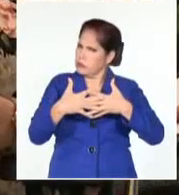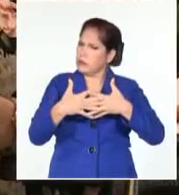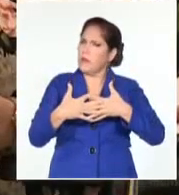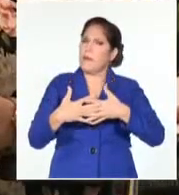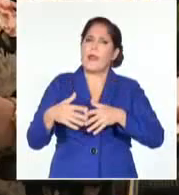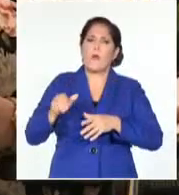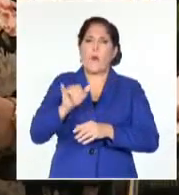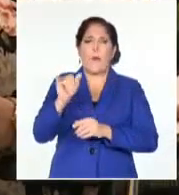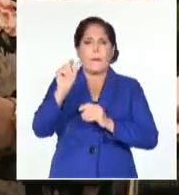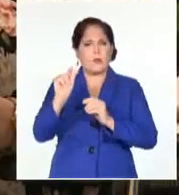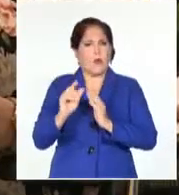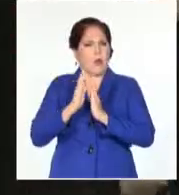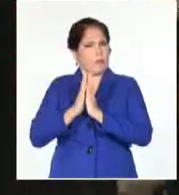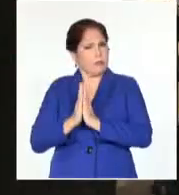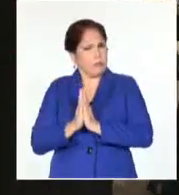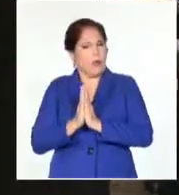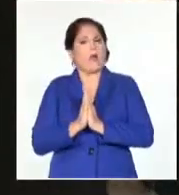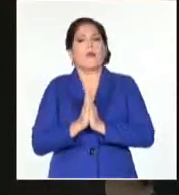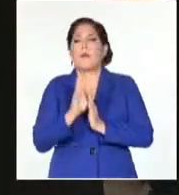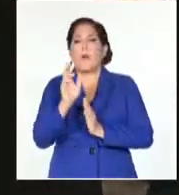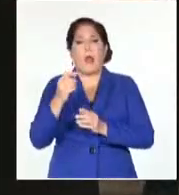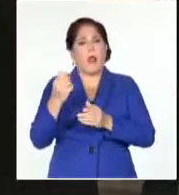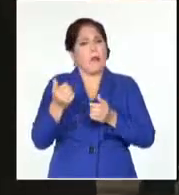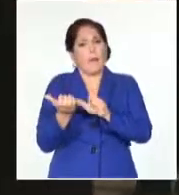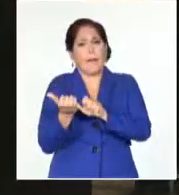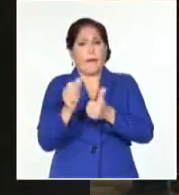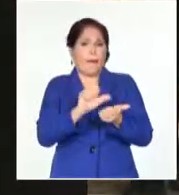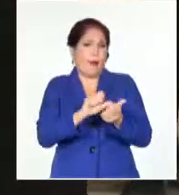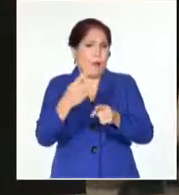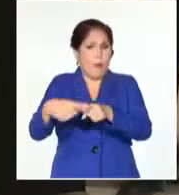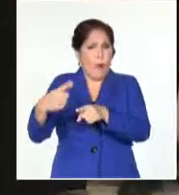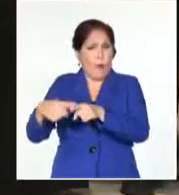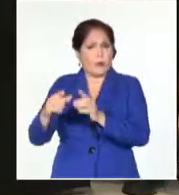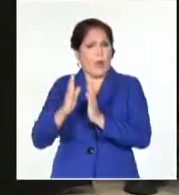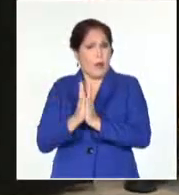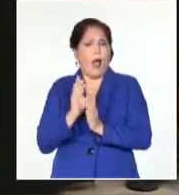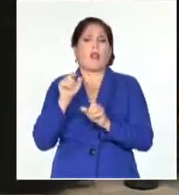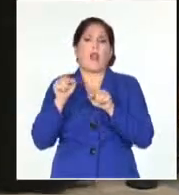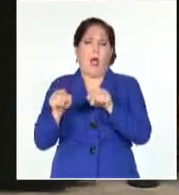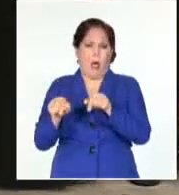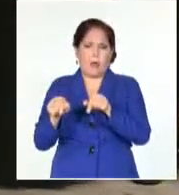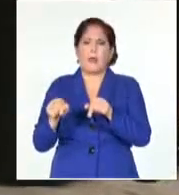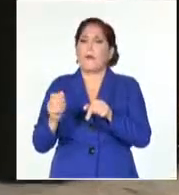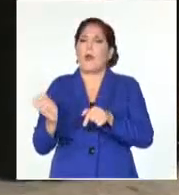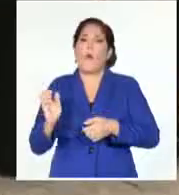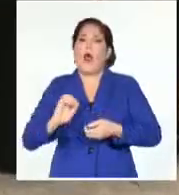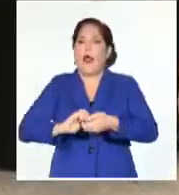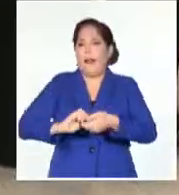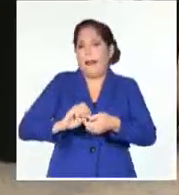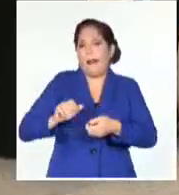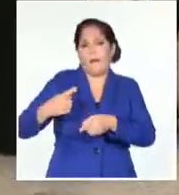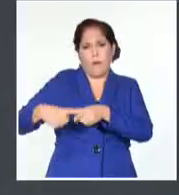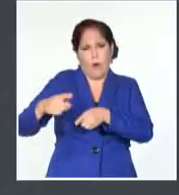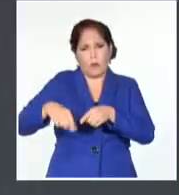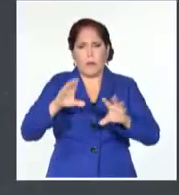interconfesionales, interdenominacionales, al ser un espacio de encuentro, intercambio y diálogo